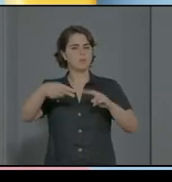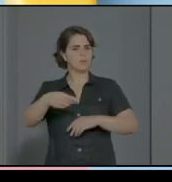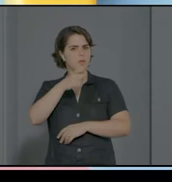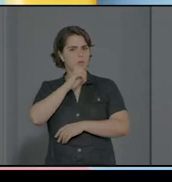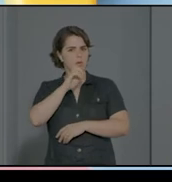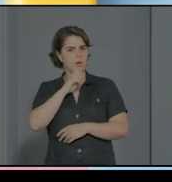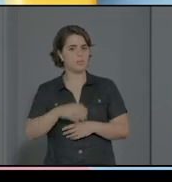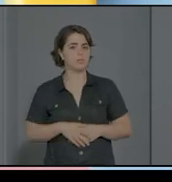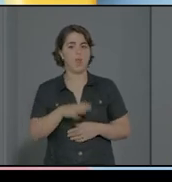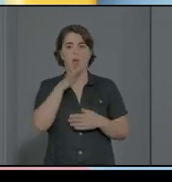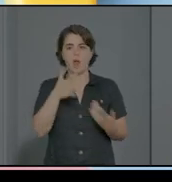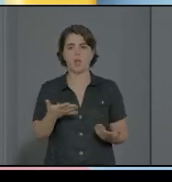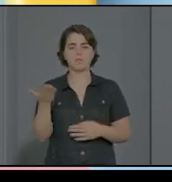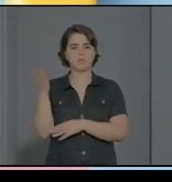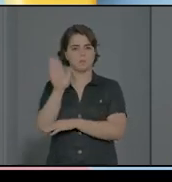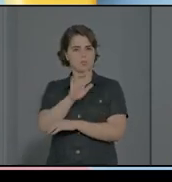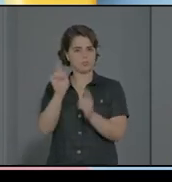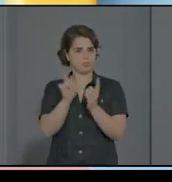presento en breve.